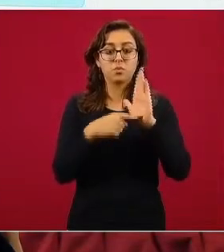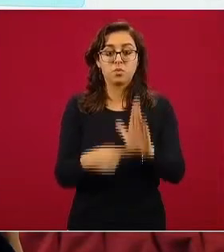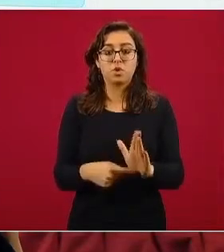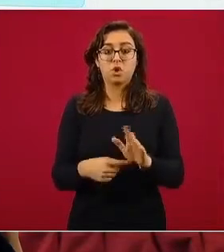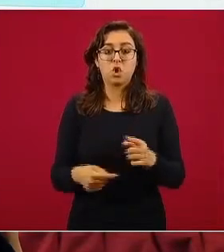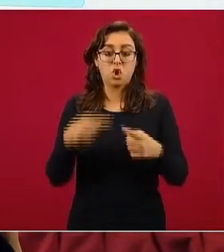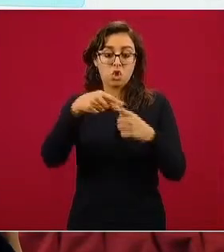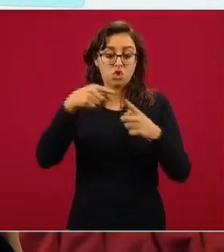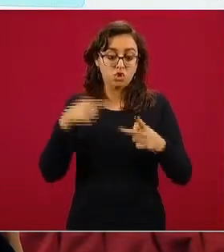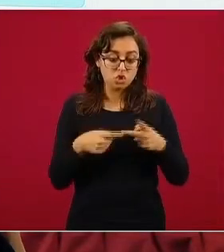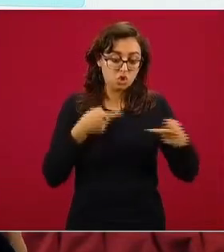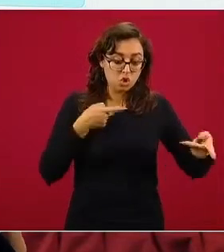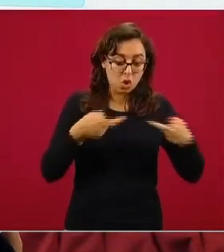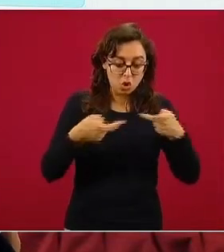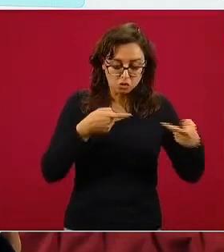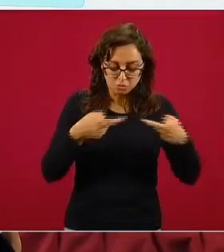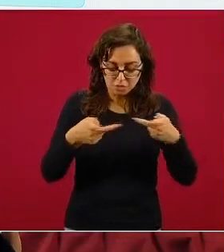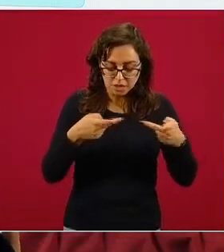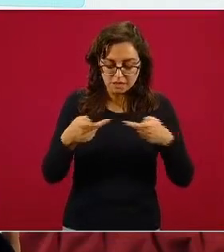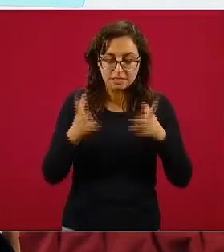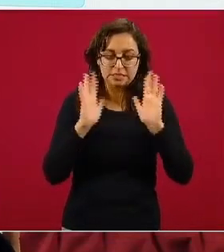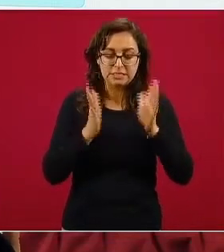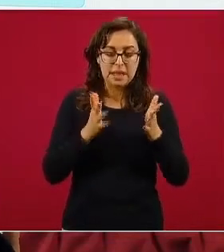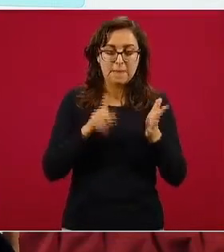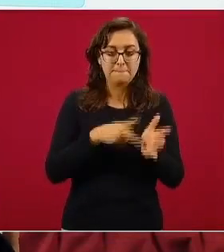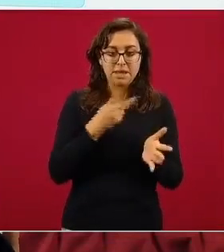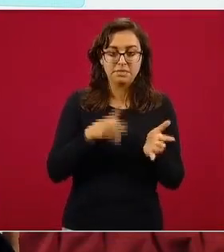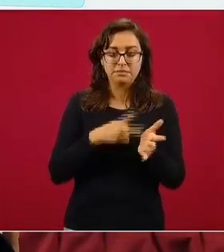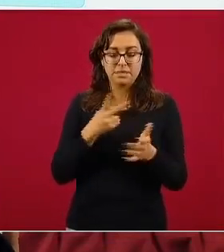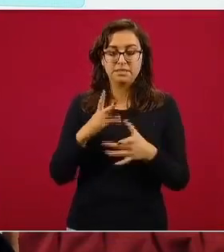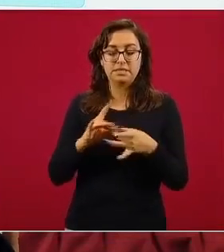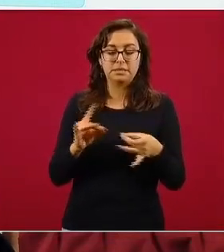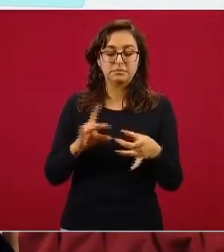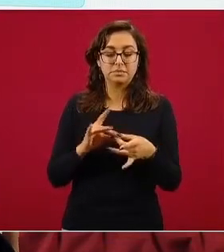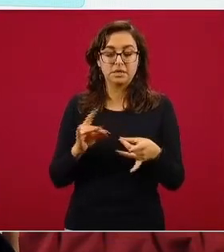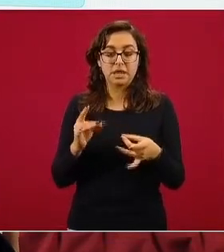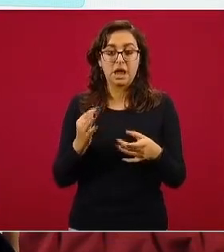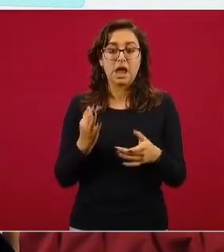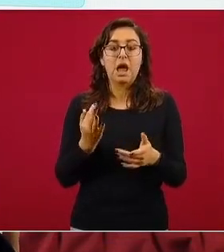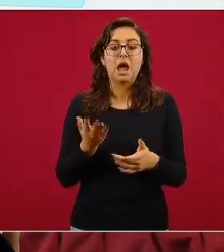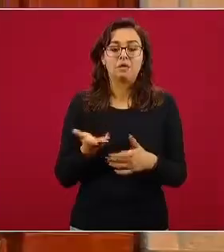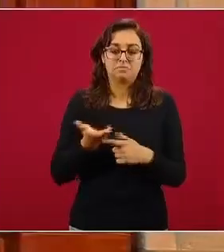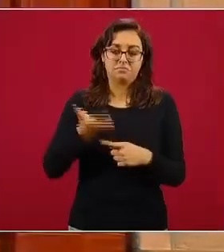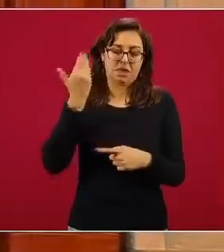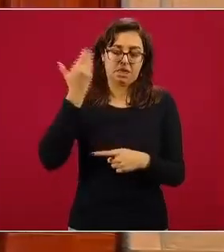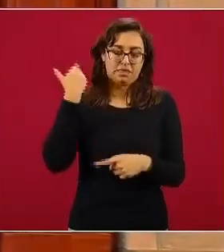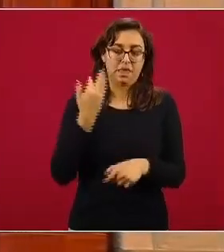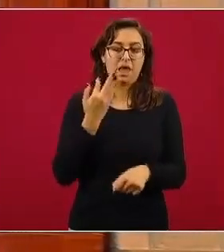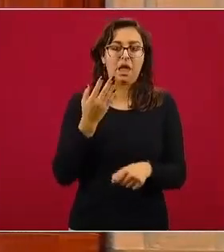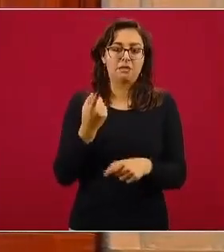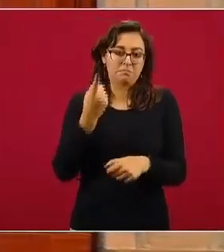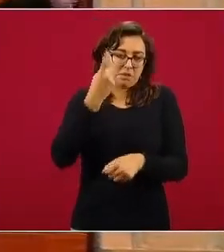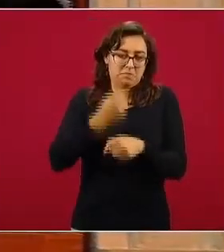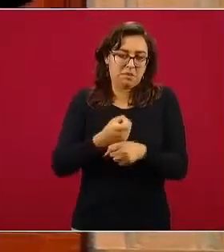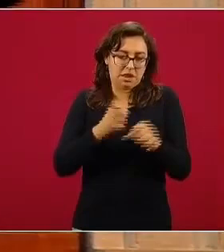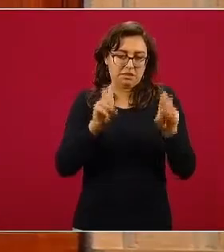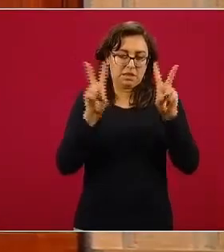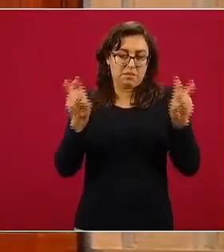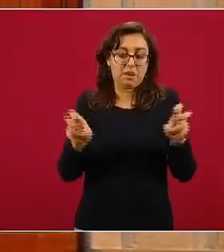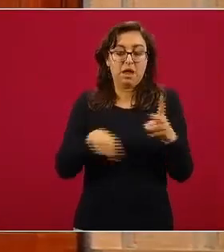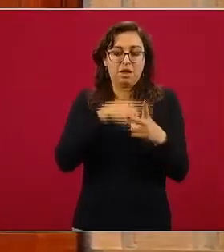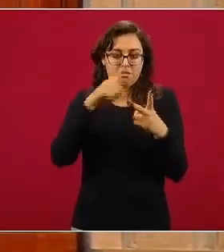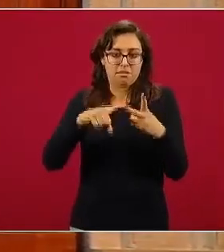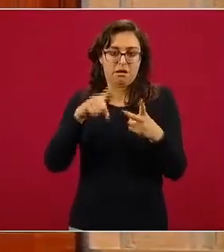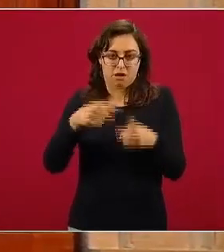grandes estrategias que ya hemos presentado en otra ocasión, la primera, y ahora con un poco más de detalle la segunda. La primera